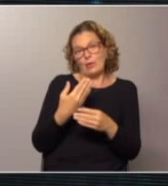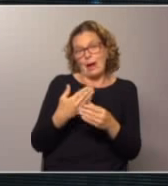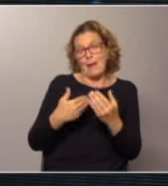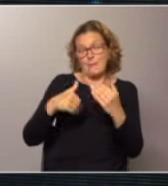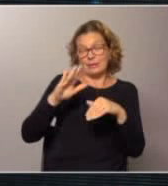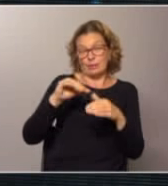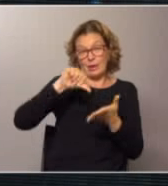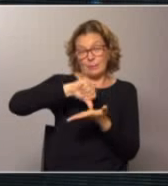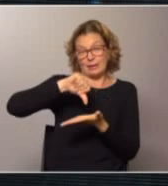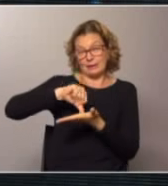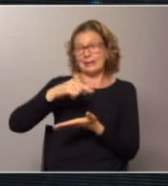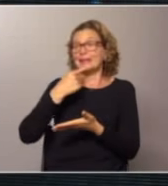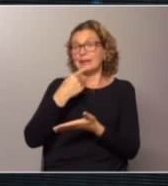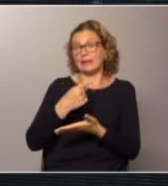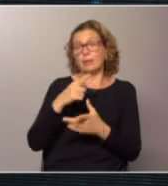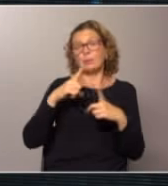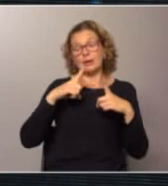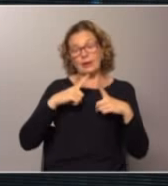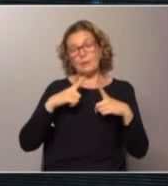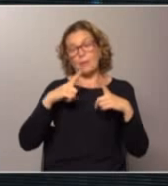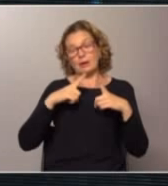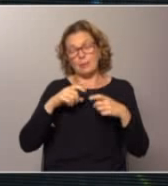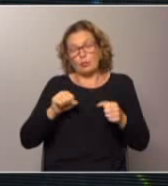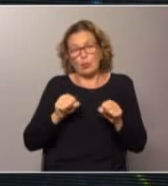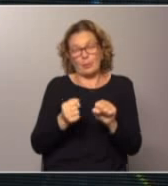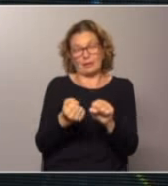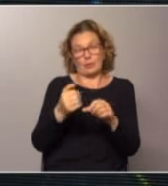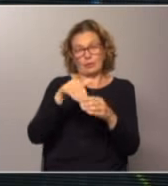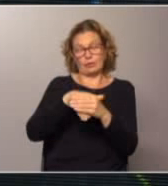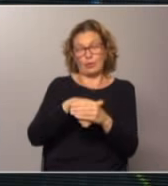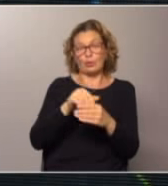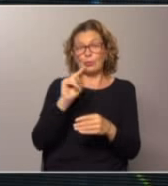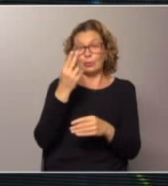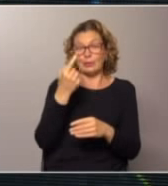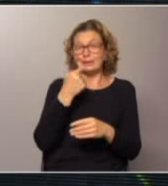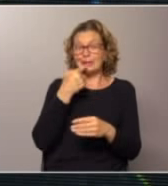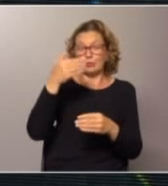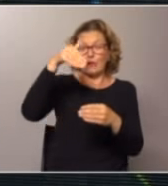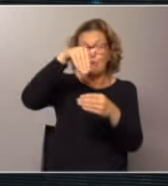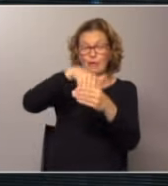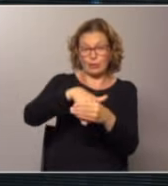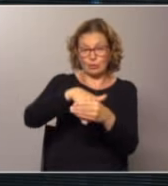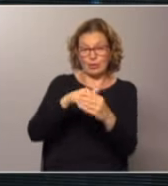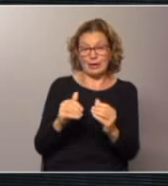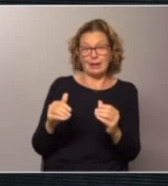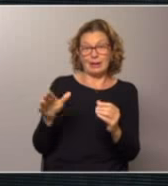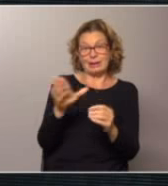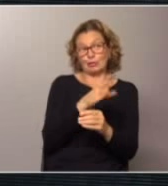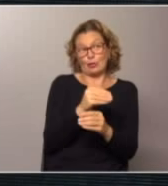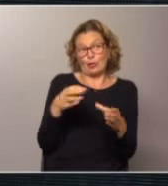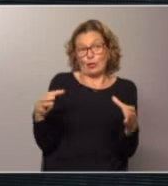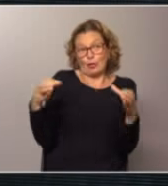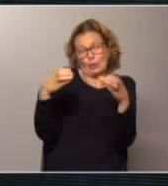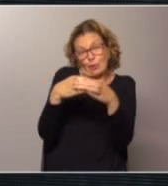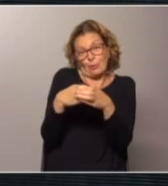los países decía decían esperemos suspendamos la elección entonces que uruguaya se ha puesto ese voto y se haya sumado a una lógica muy